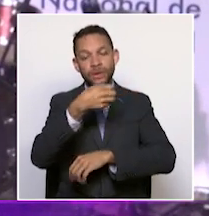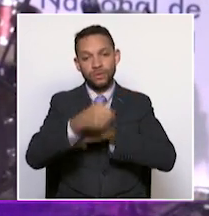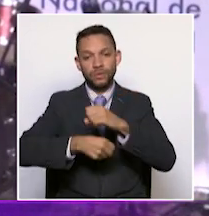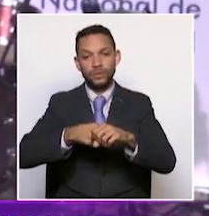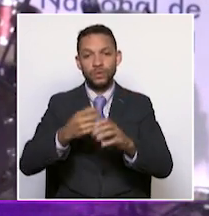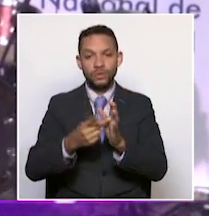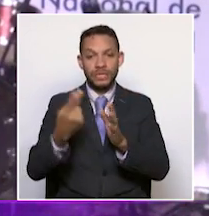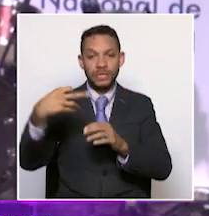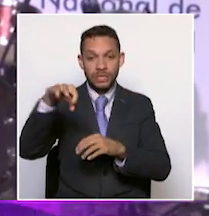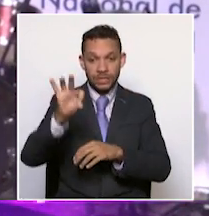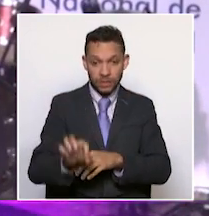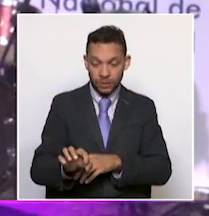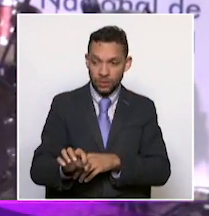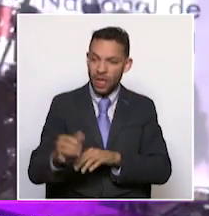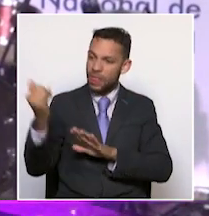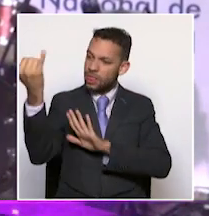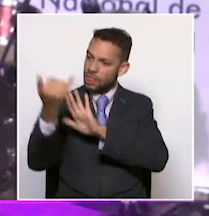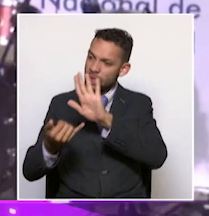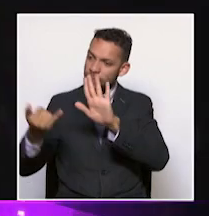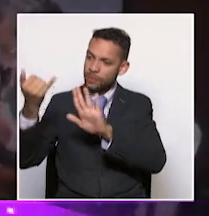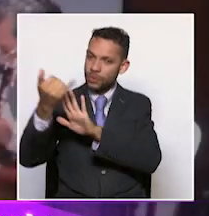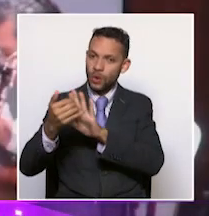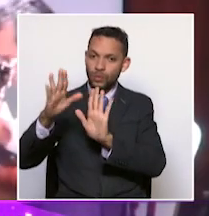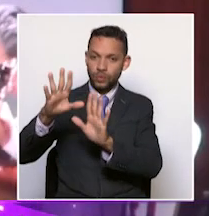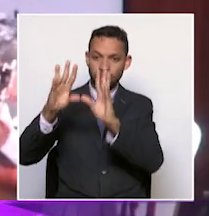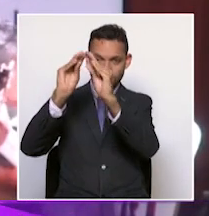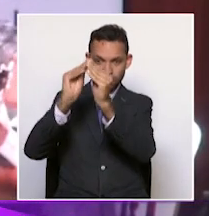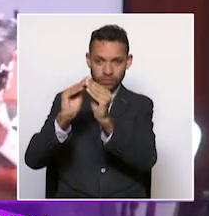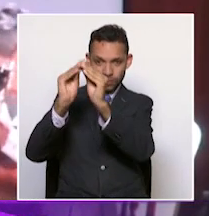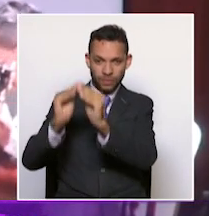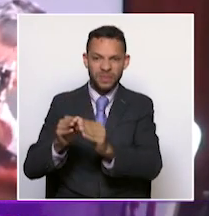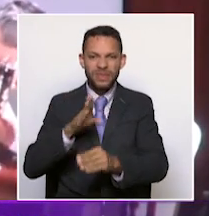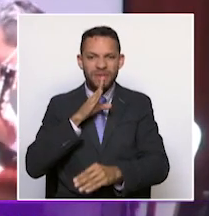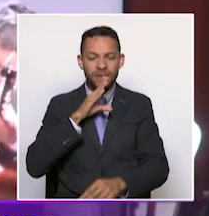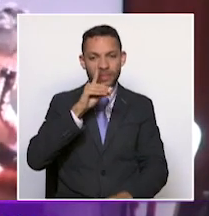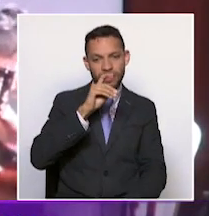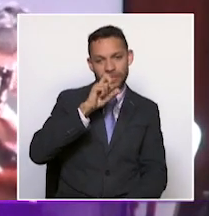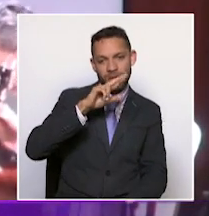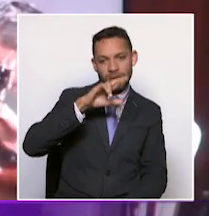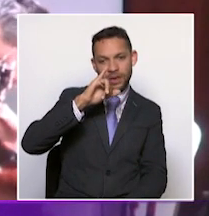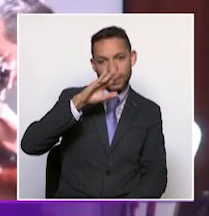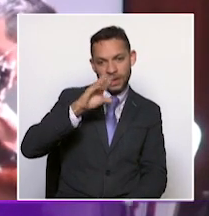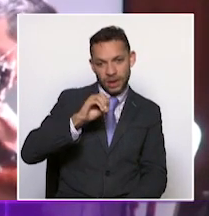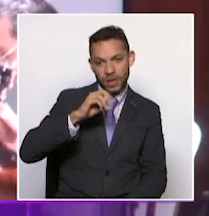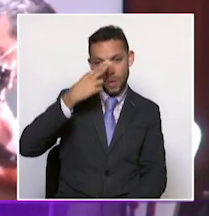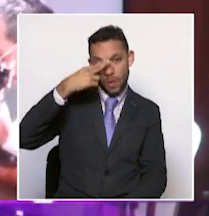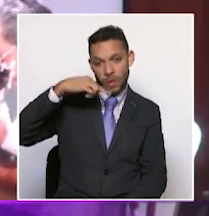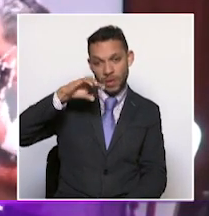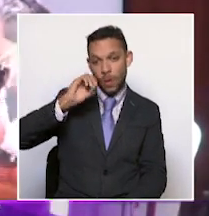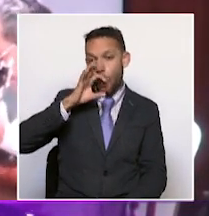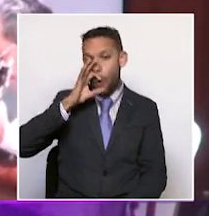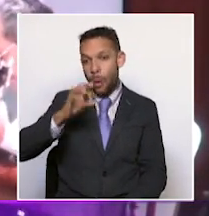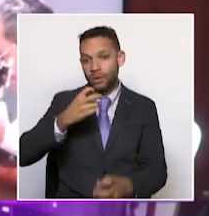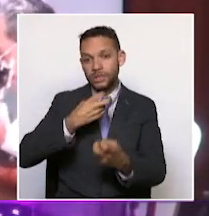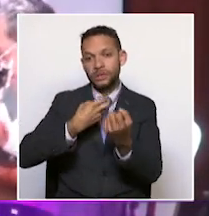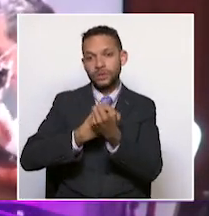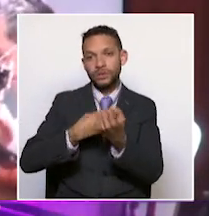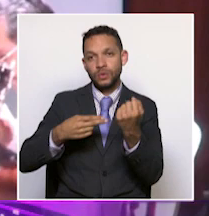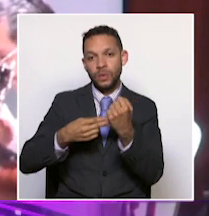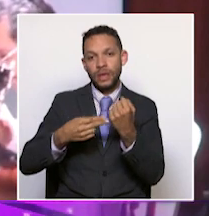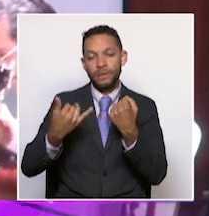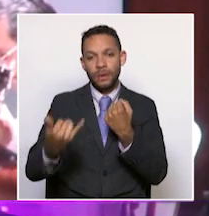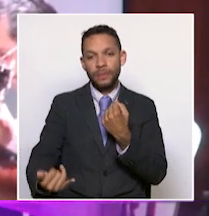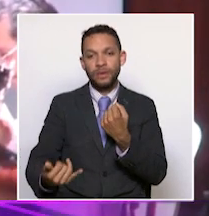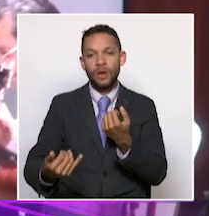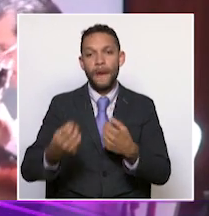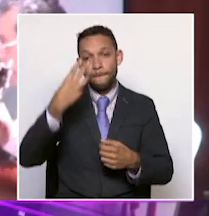imagen oficial del festival es un óleo de la autoría del maestro Darío Ortiz, hijo del Tolima y residente hace varios años en Ciudad